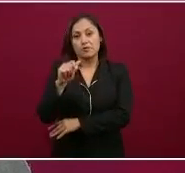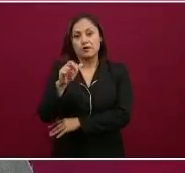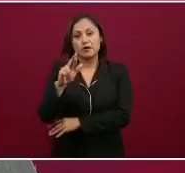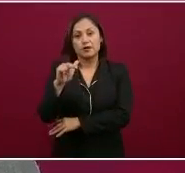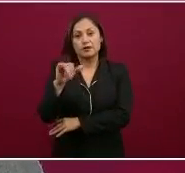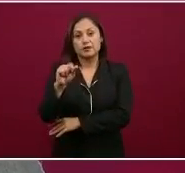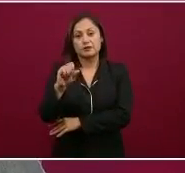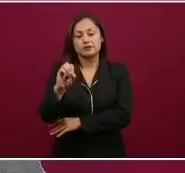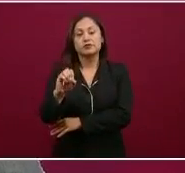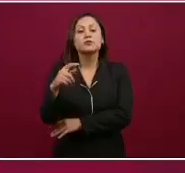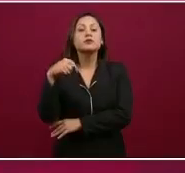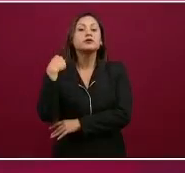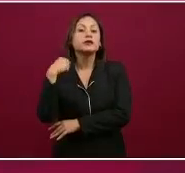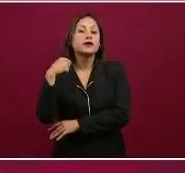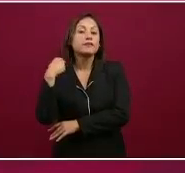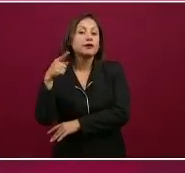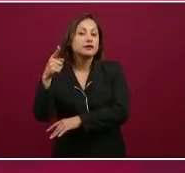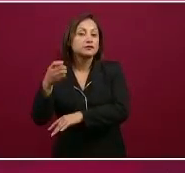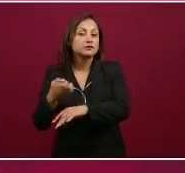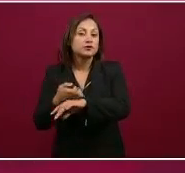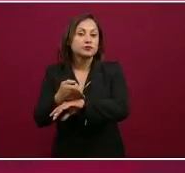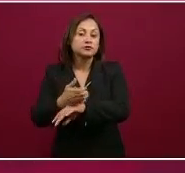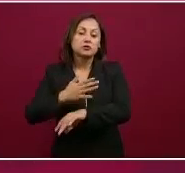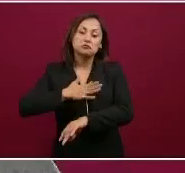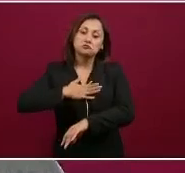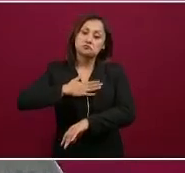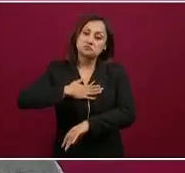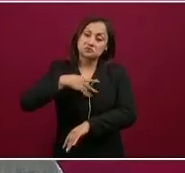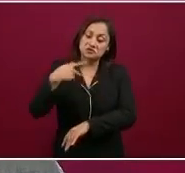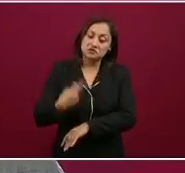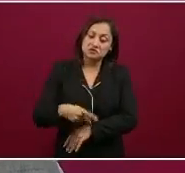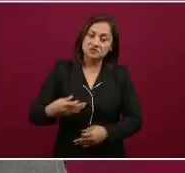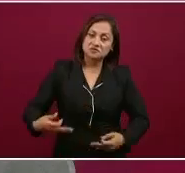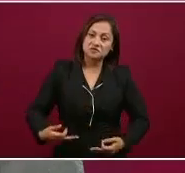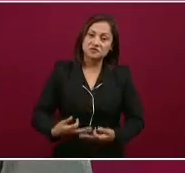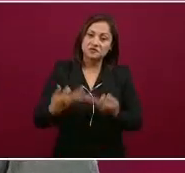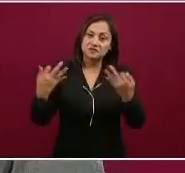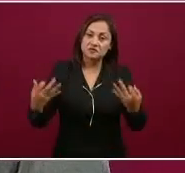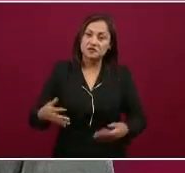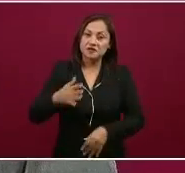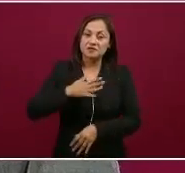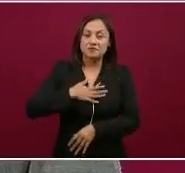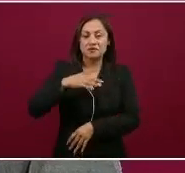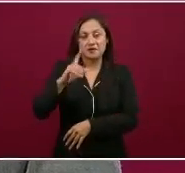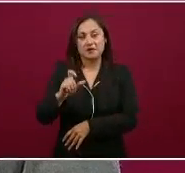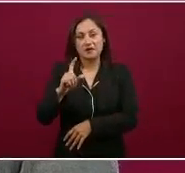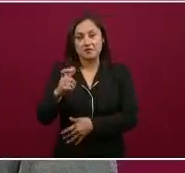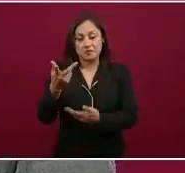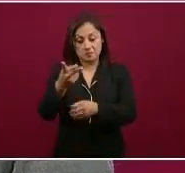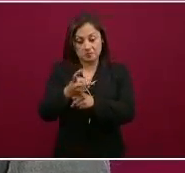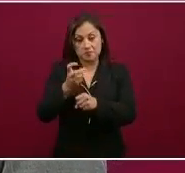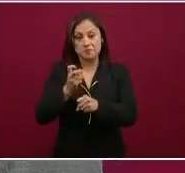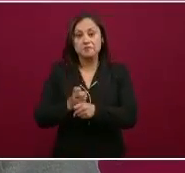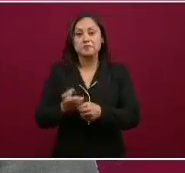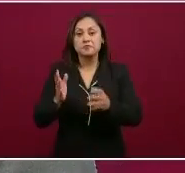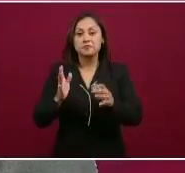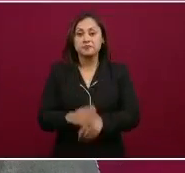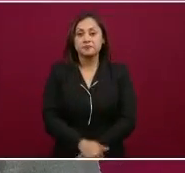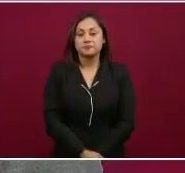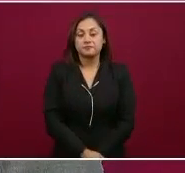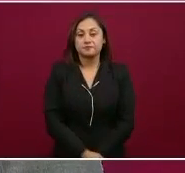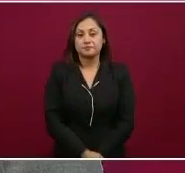Tabasco, mi tierra, mi agua. Entonces están invitados, porque vamos a